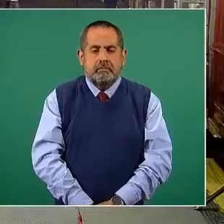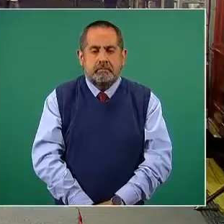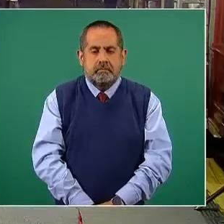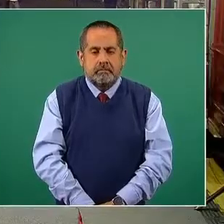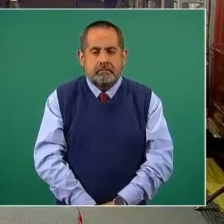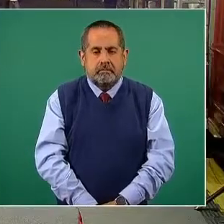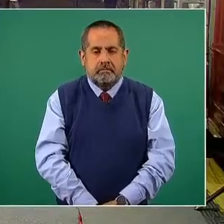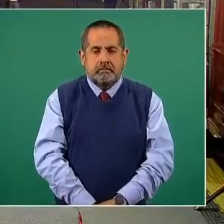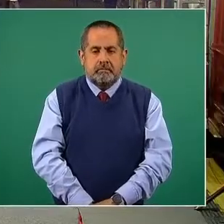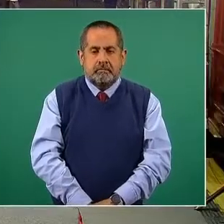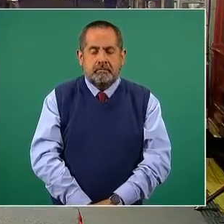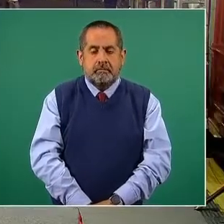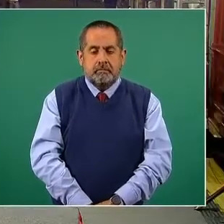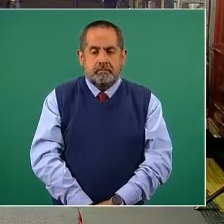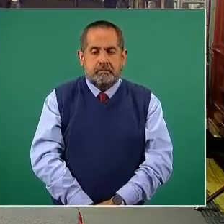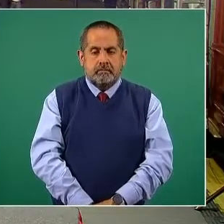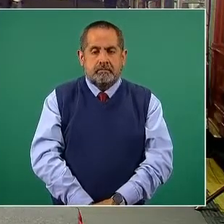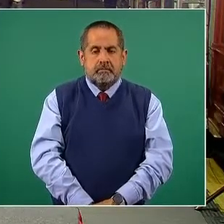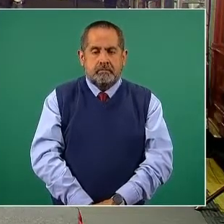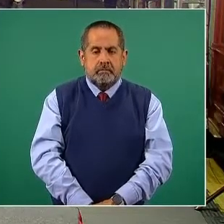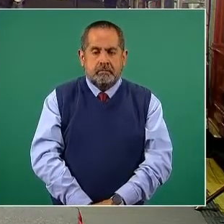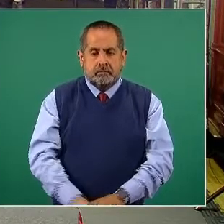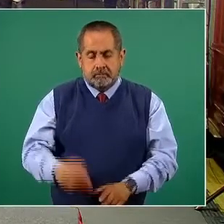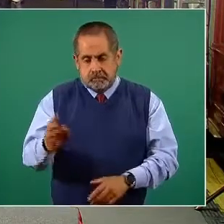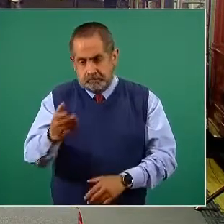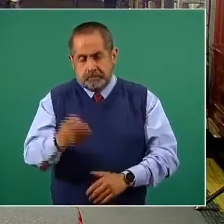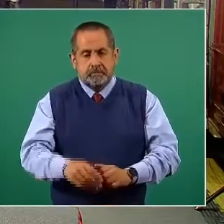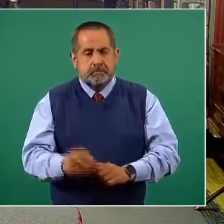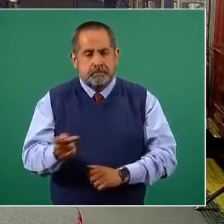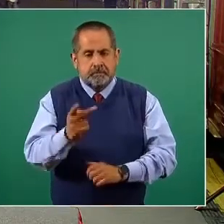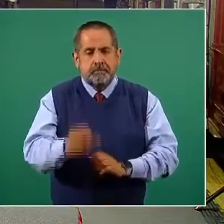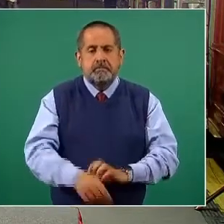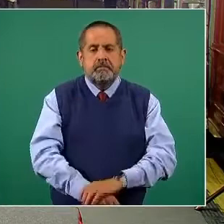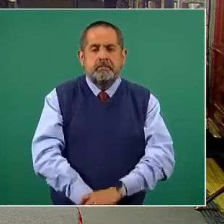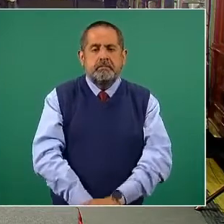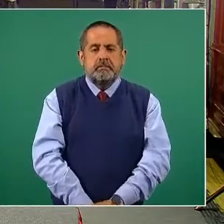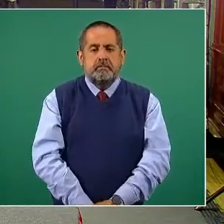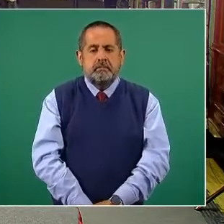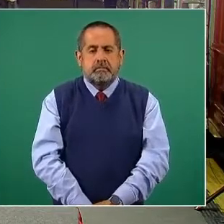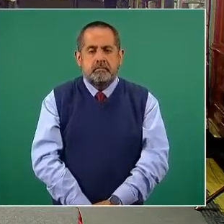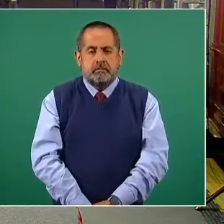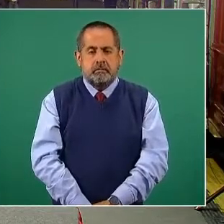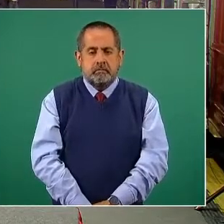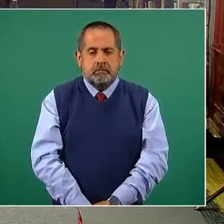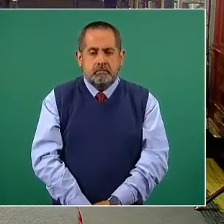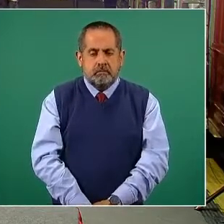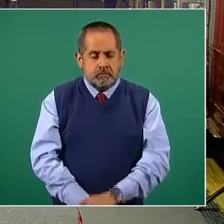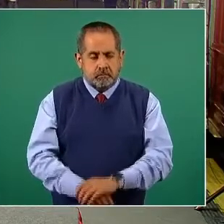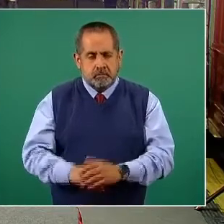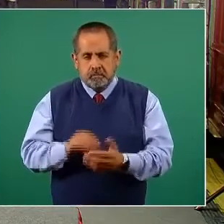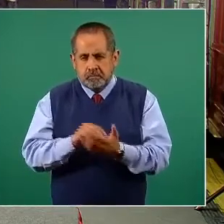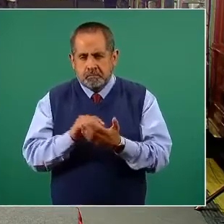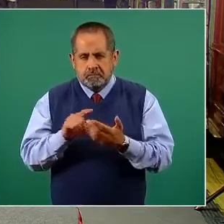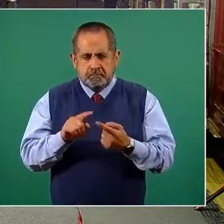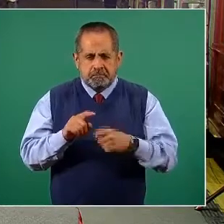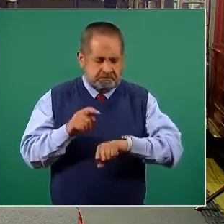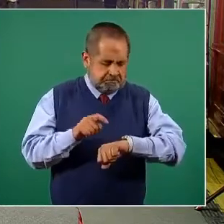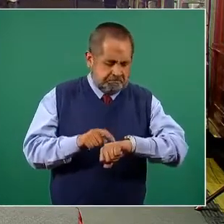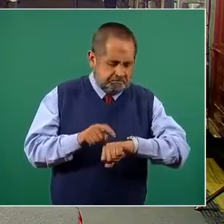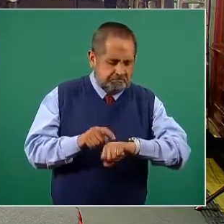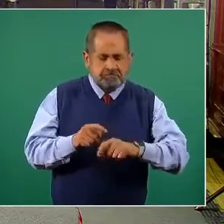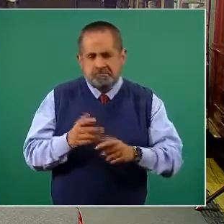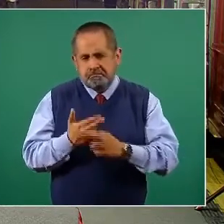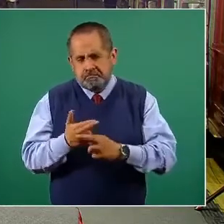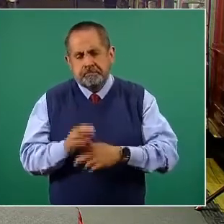No sé si alguien más tiene una pregunta. Adelante, por favor. Gracias, todavía tenemos un poquito de tiempo. El